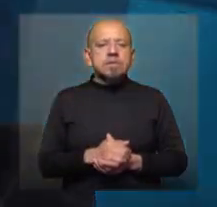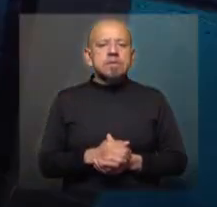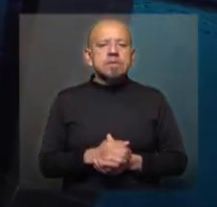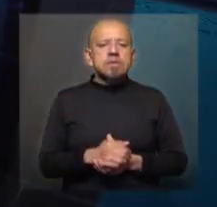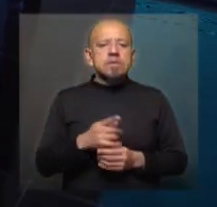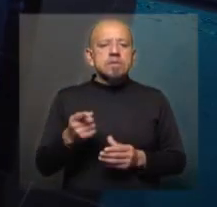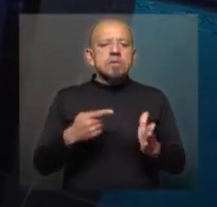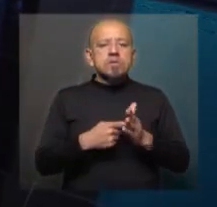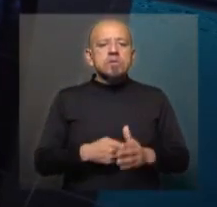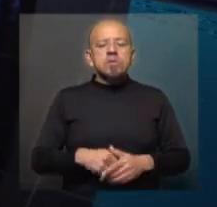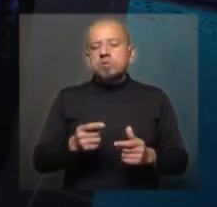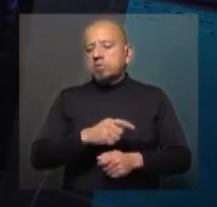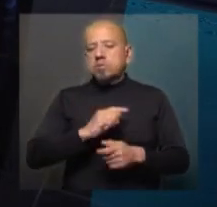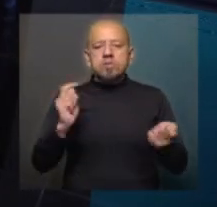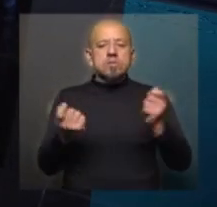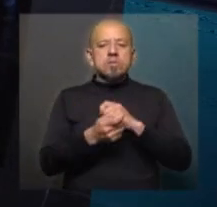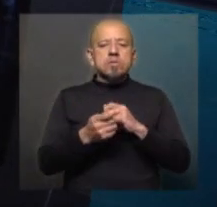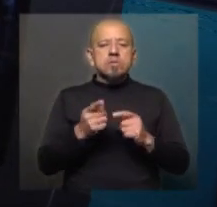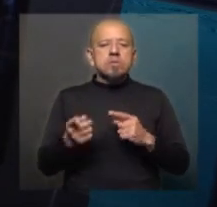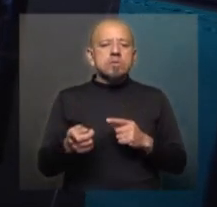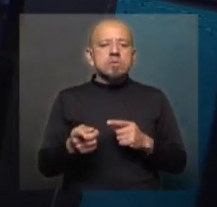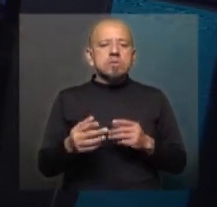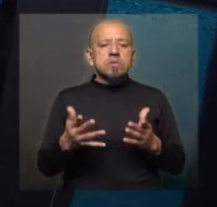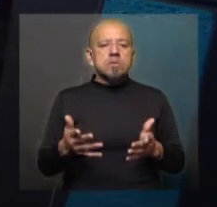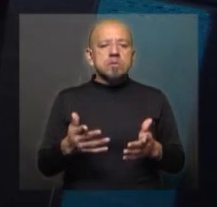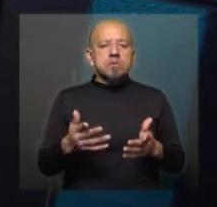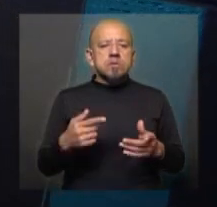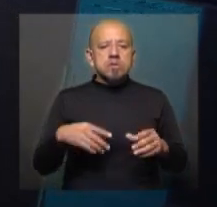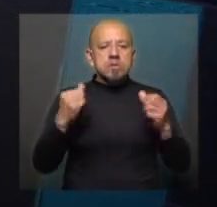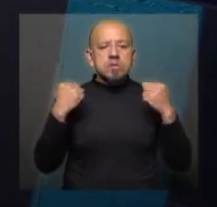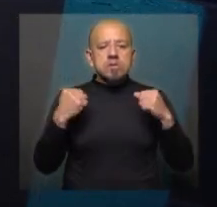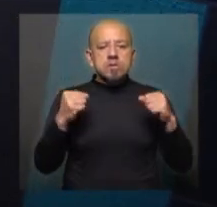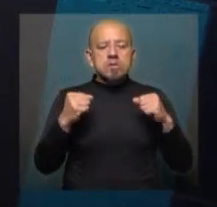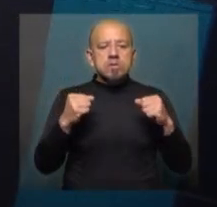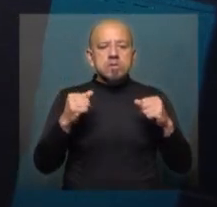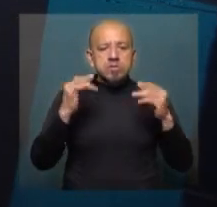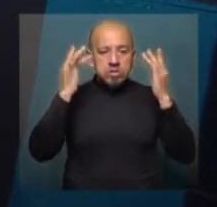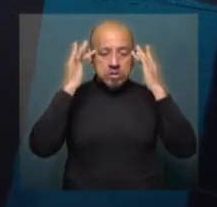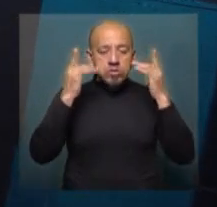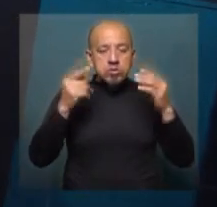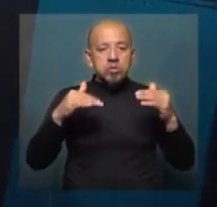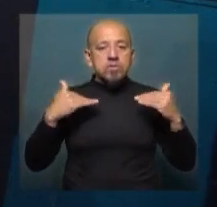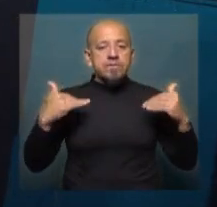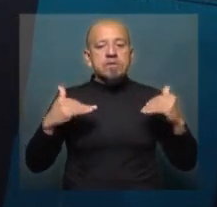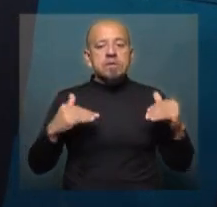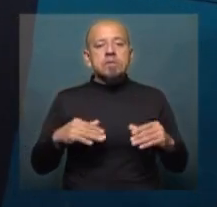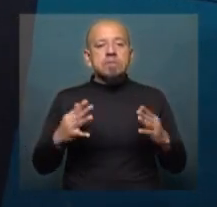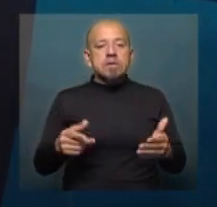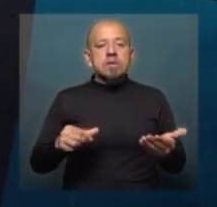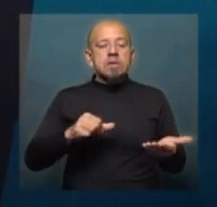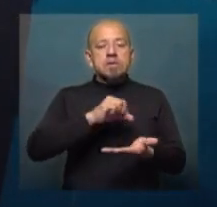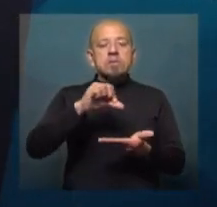fue un punto de transformación extraordinario para para elor para la educación física para el deporte y para el